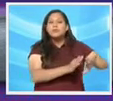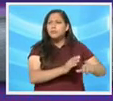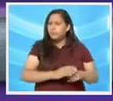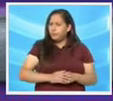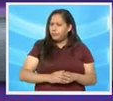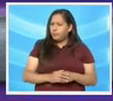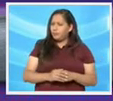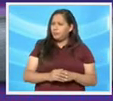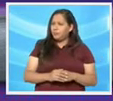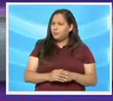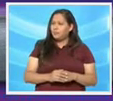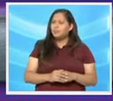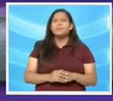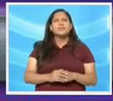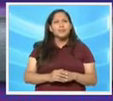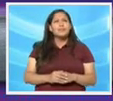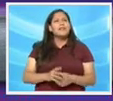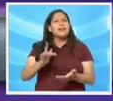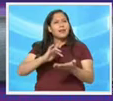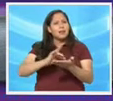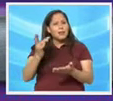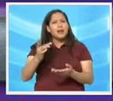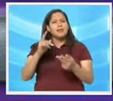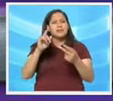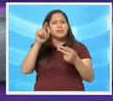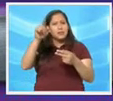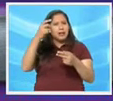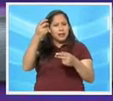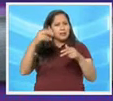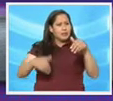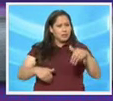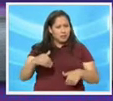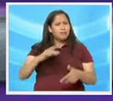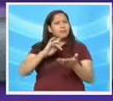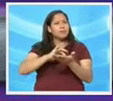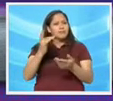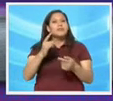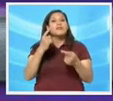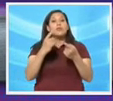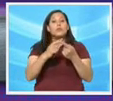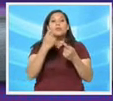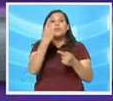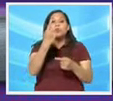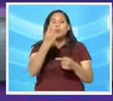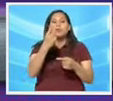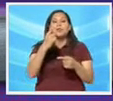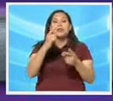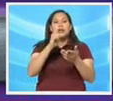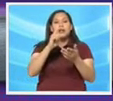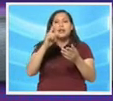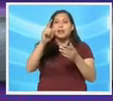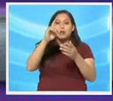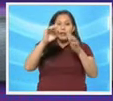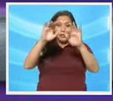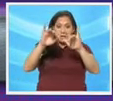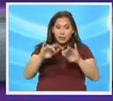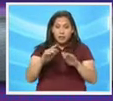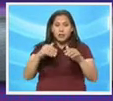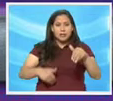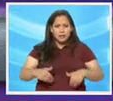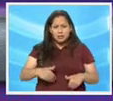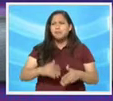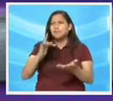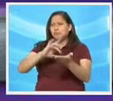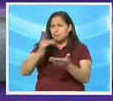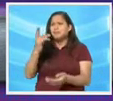dijo, le debo 2 favores a esa obra de teatro. Ajá. La primera es haber abandonado la escritura de teatro y la segunda, el